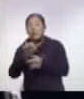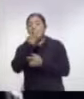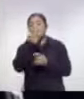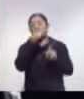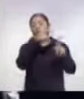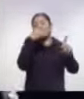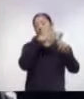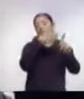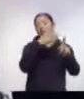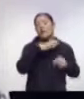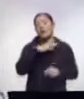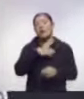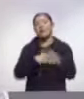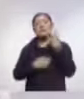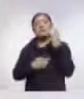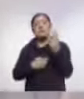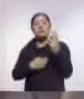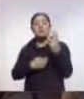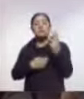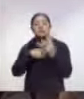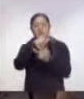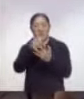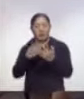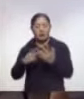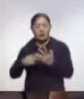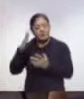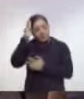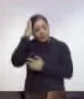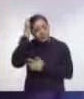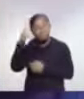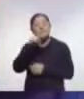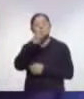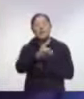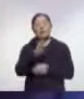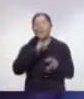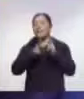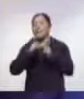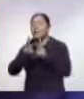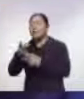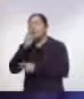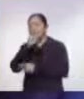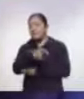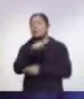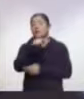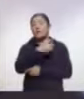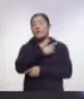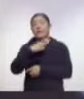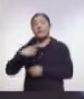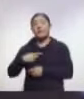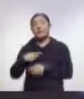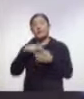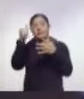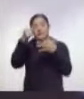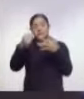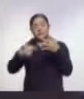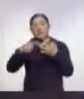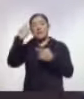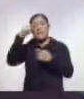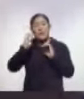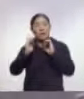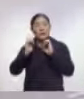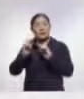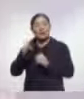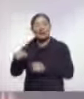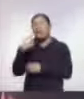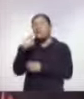tres programas rectores. Durante la charla, enumeró algunas medidas que los estudiantes deben adoptar para evitar ser víctimas de